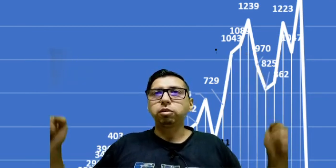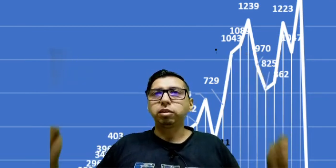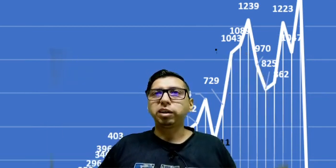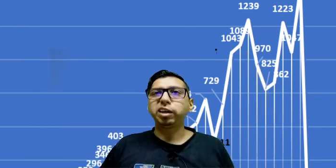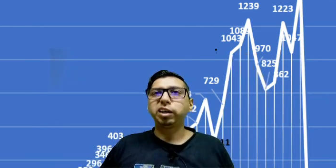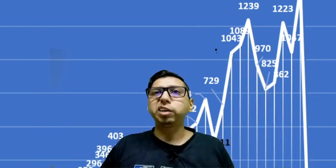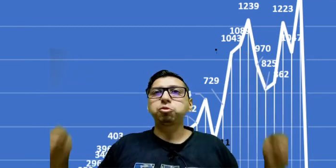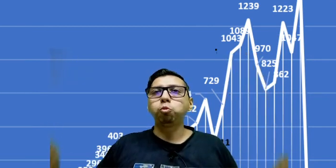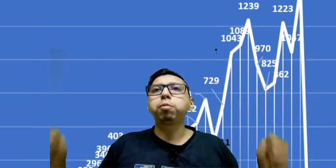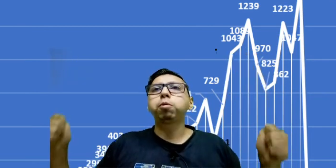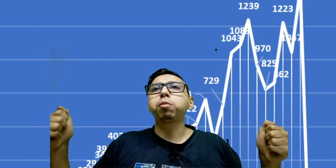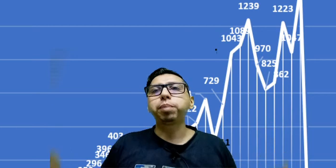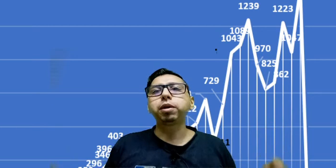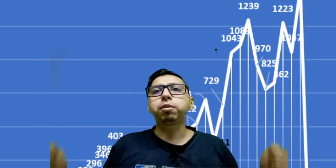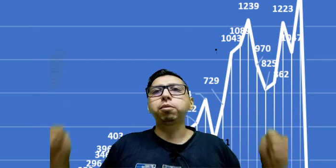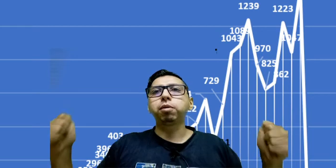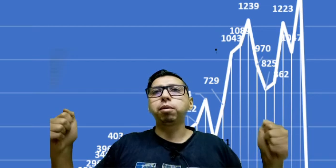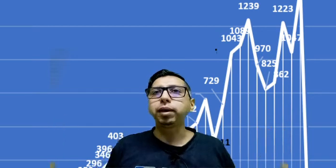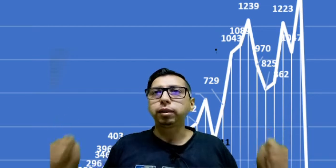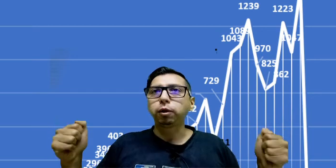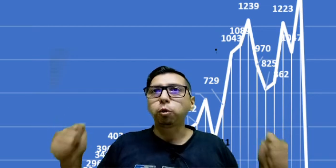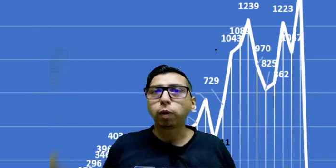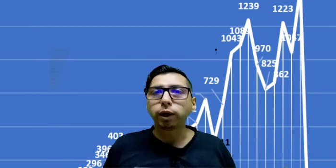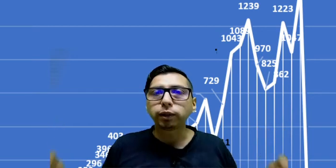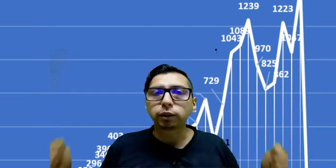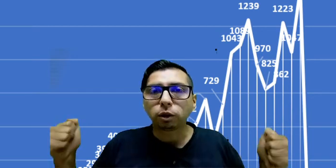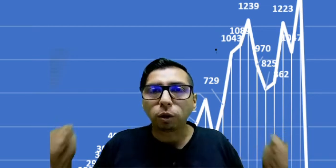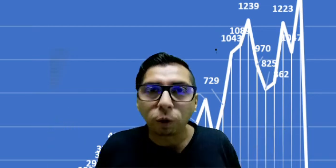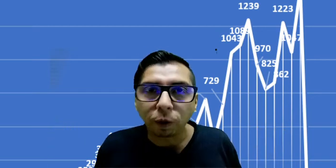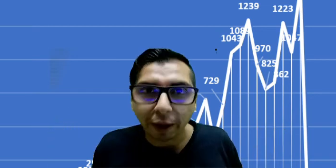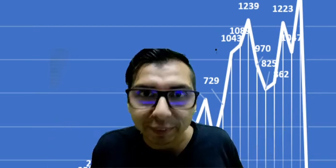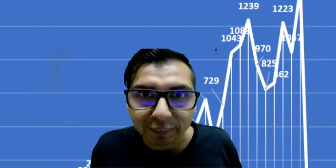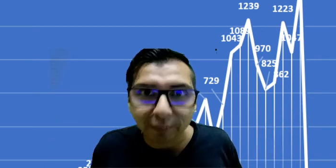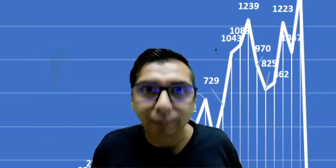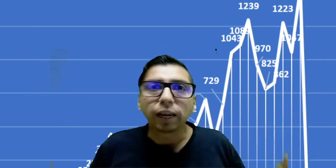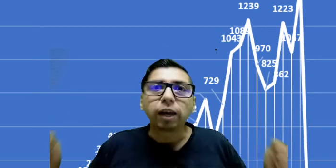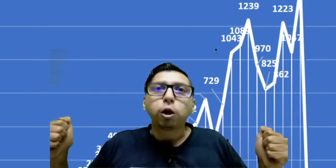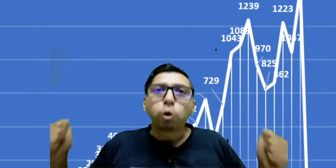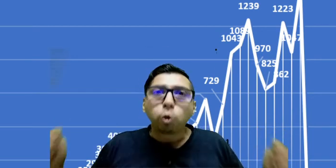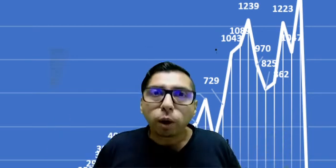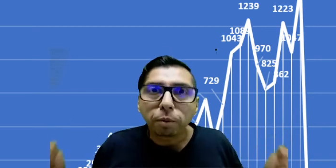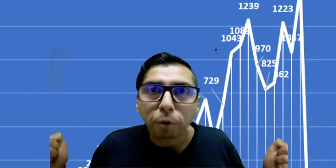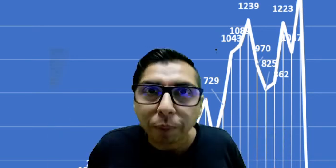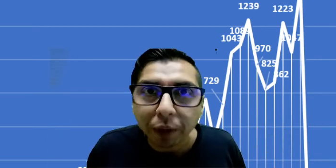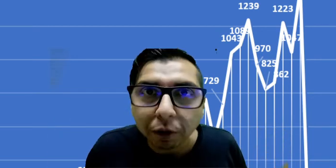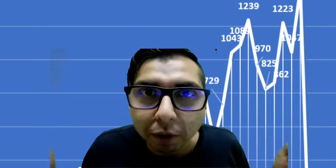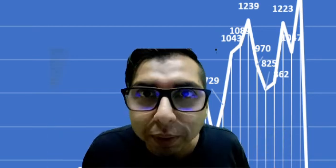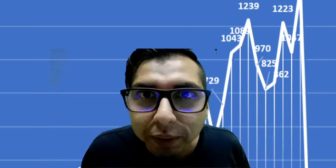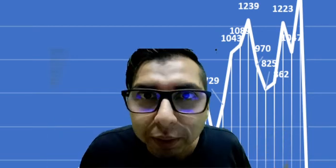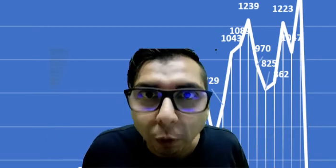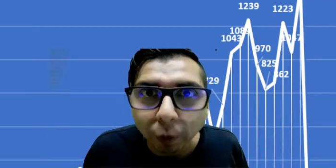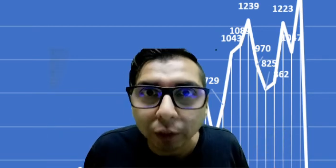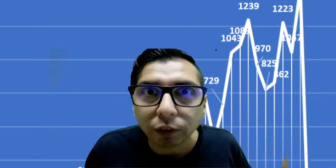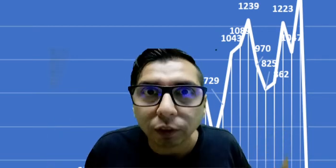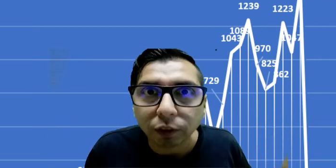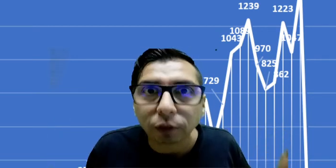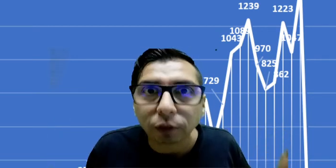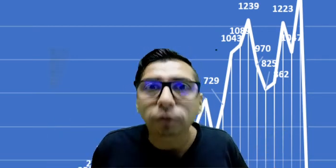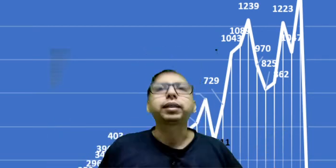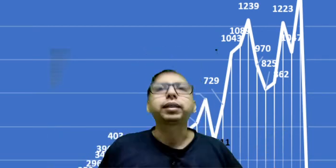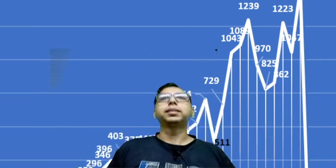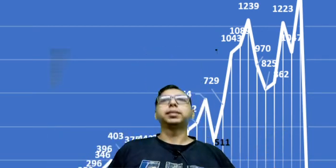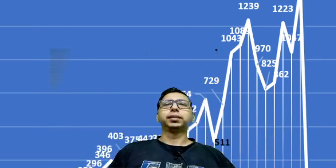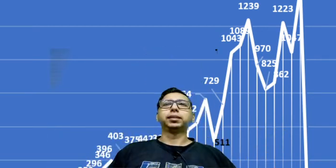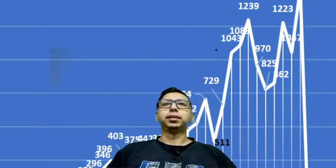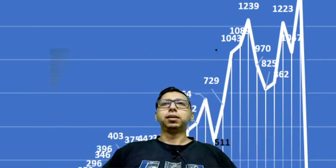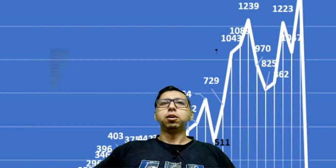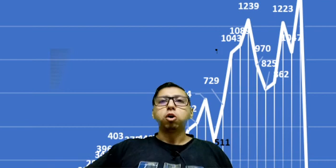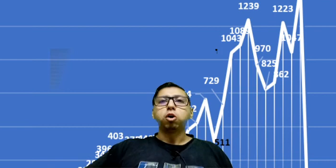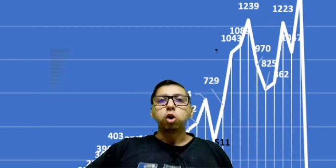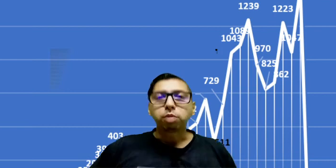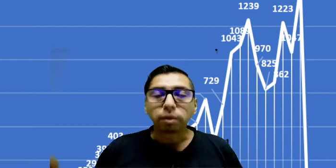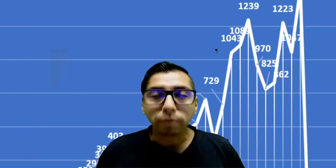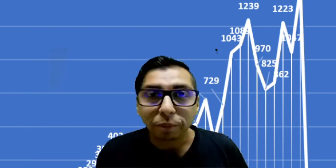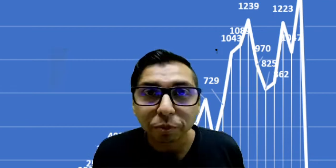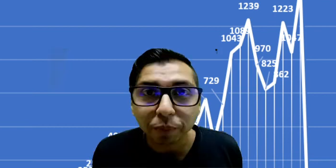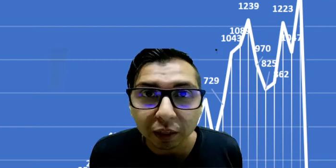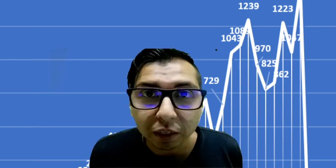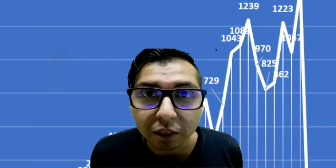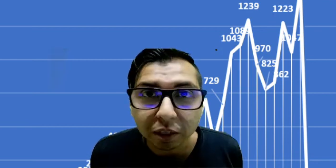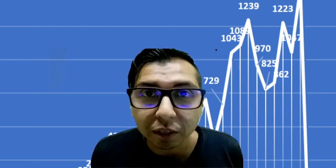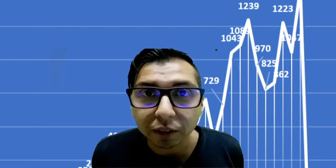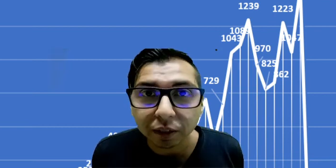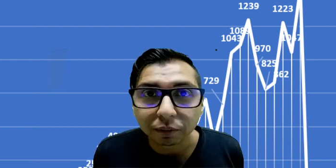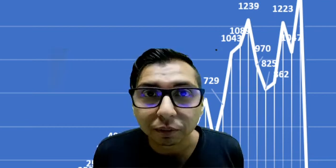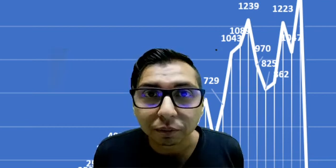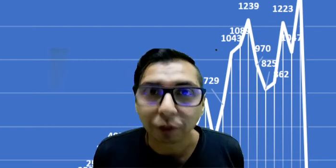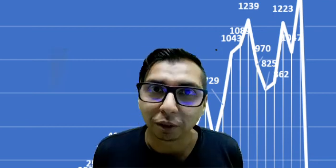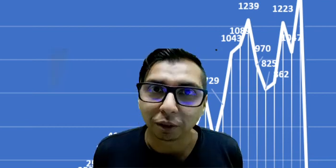1425, lo que es un nuevo pico en 24 horas. Nuevo pico en 24 horas. Como habíamos